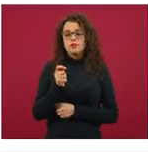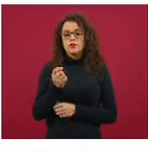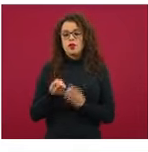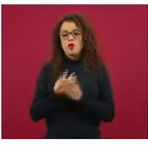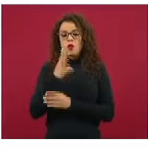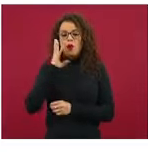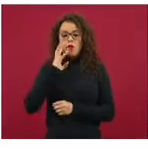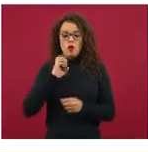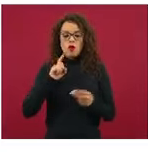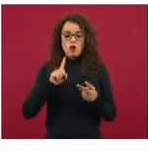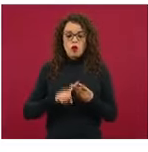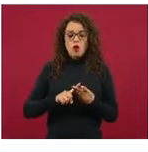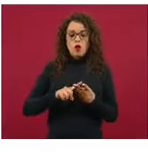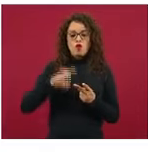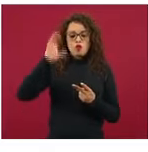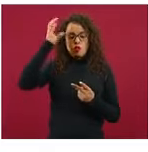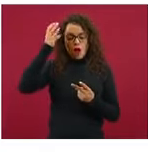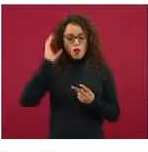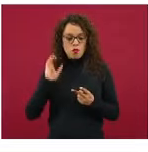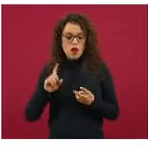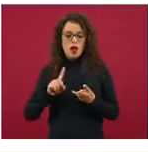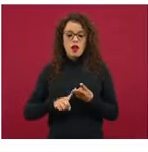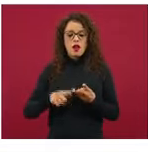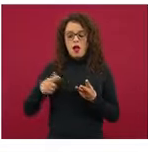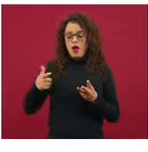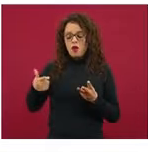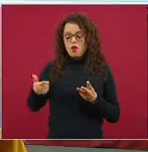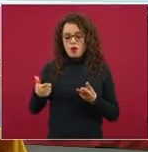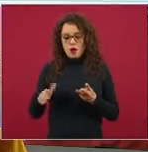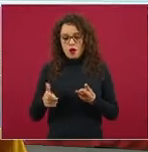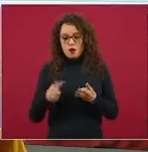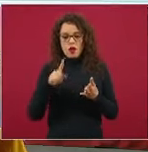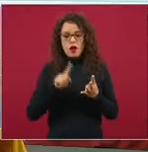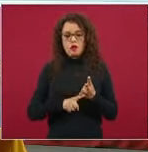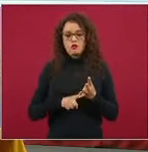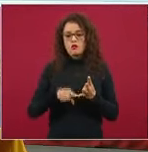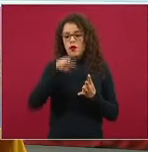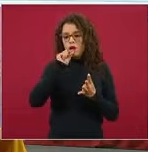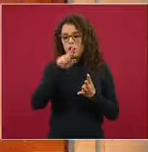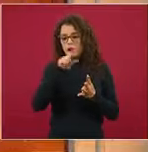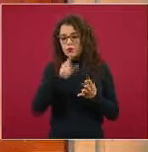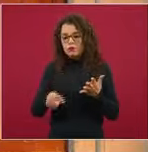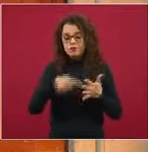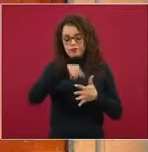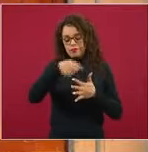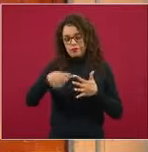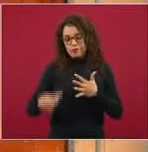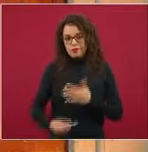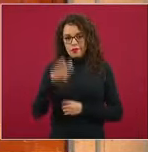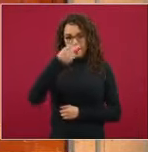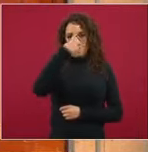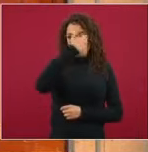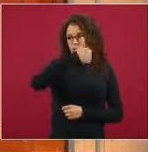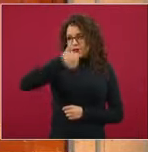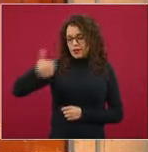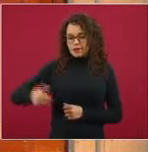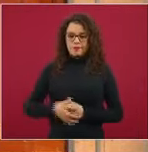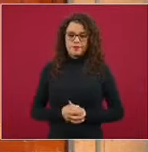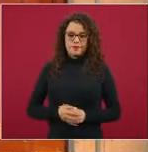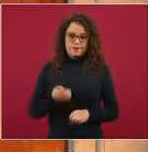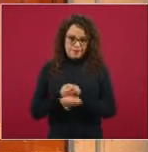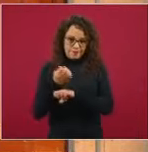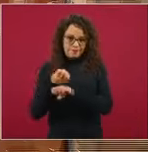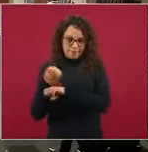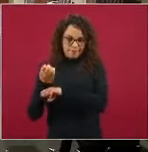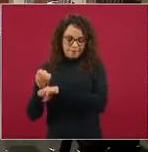Jalisco, Durango y así sucesivamente en la medida que vamos viendo cada una de las entidades. Veamos la siguiente diapositiva.